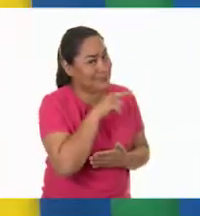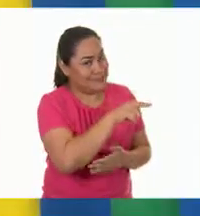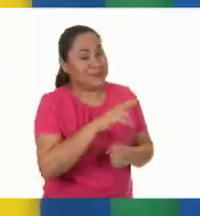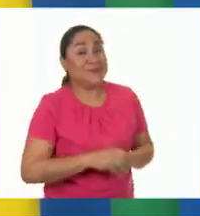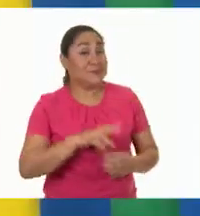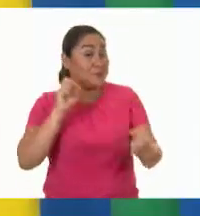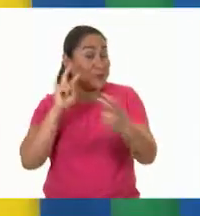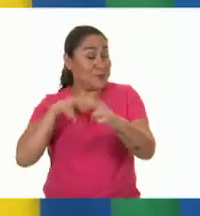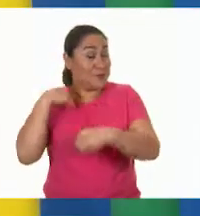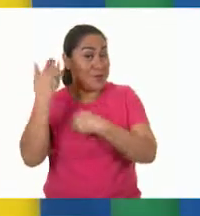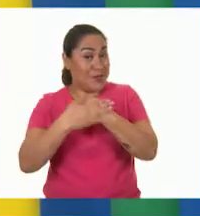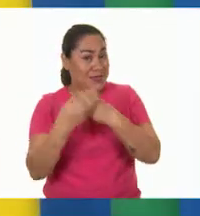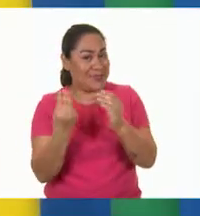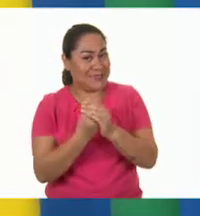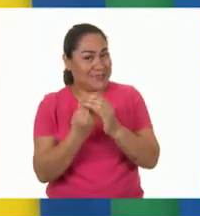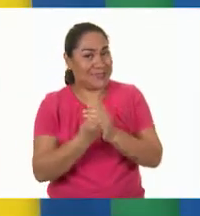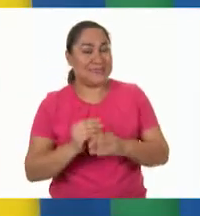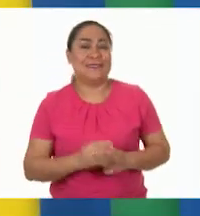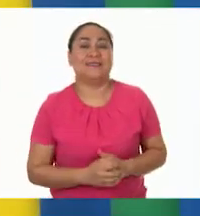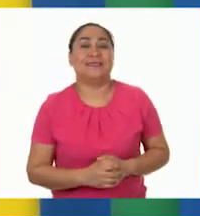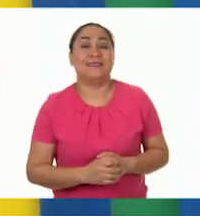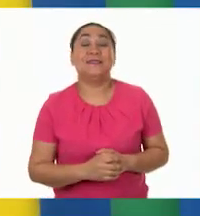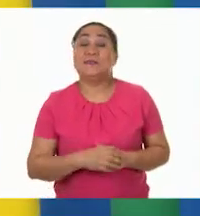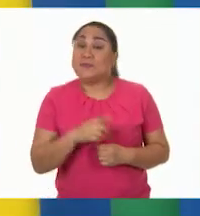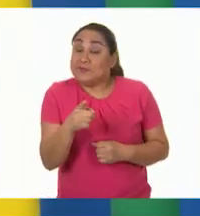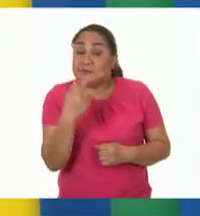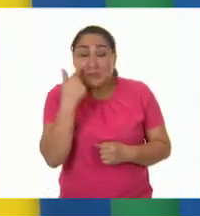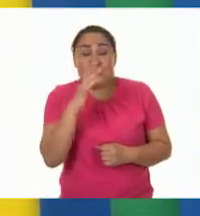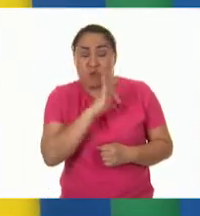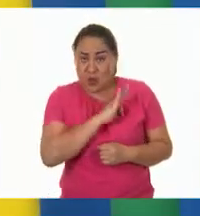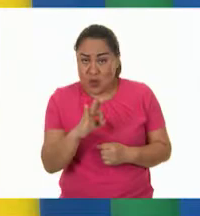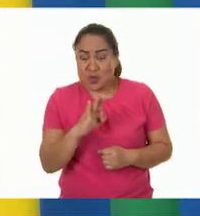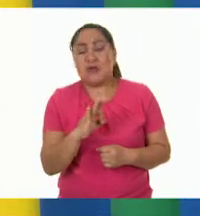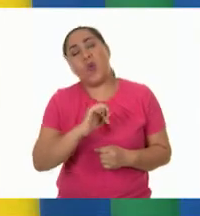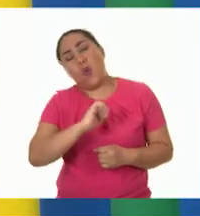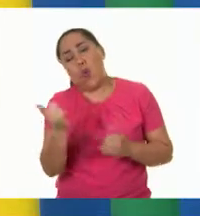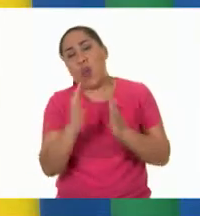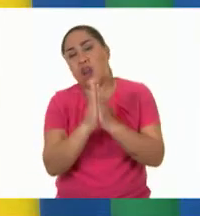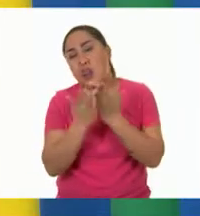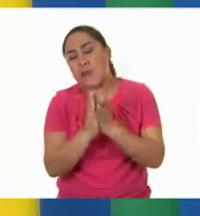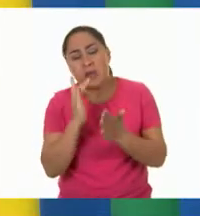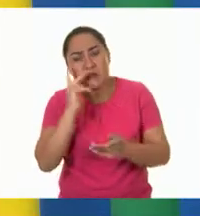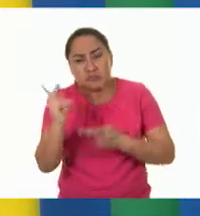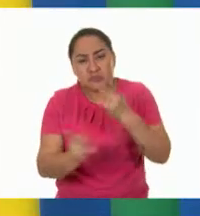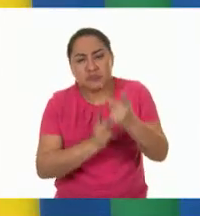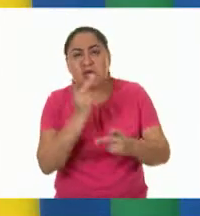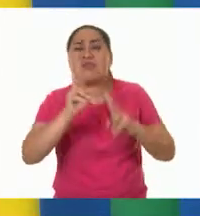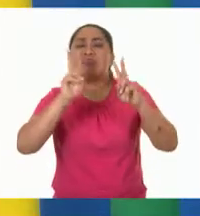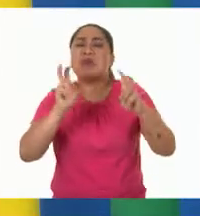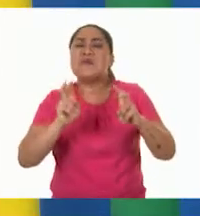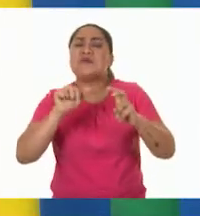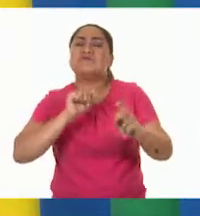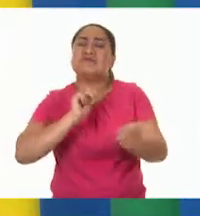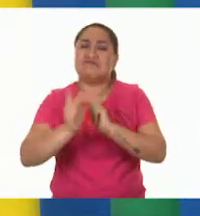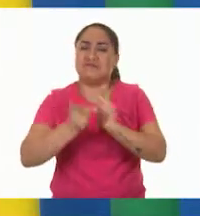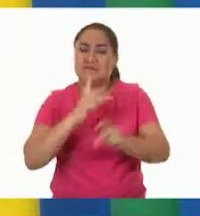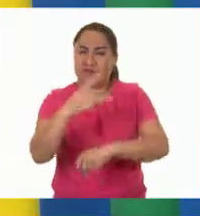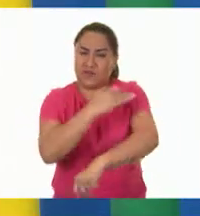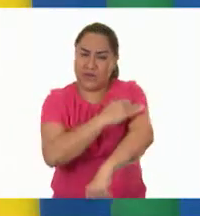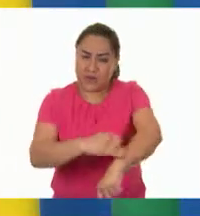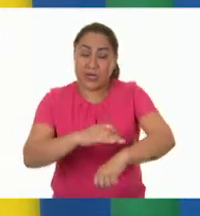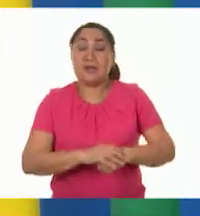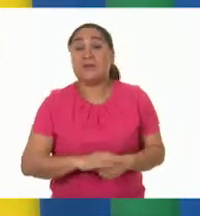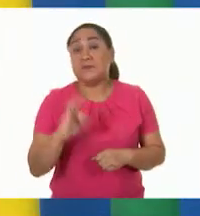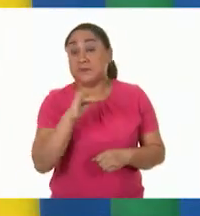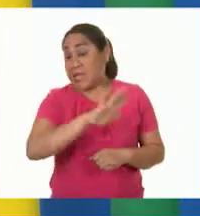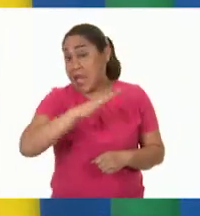Nos vemos en la siguiente clase. Si te es posible, consulta otros libros y comenta el tema de hoy con tu familia. Si tienes la